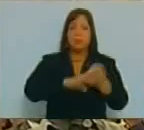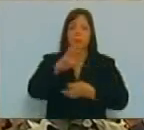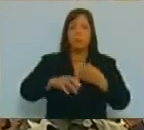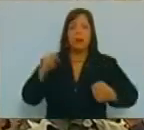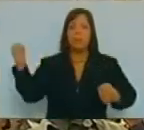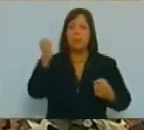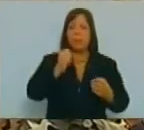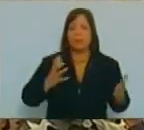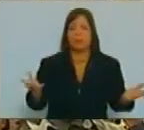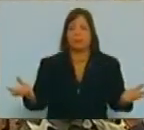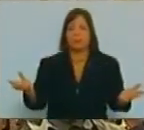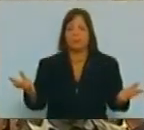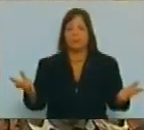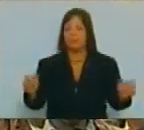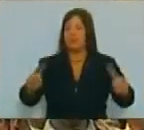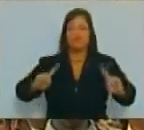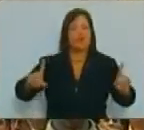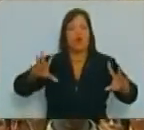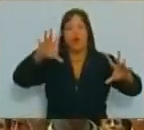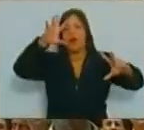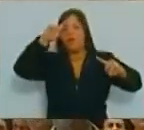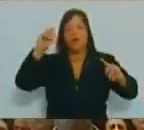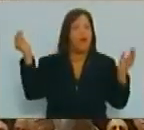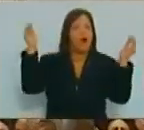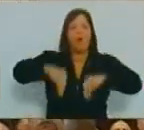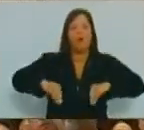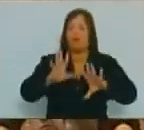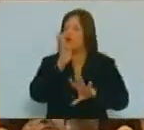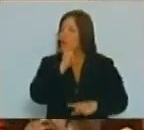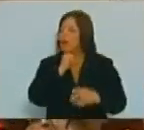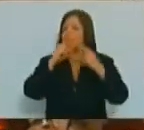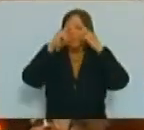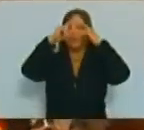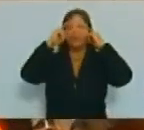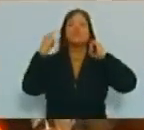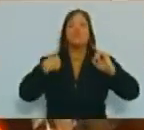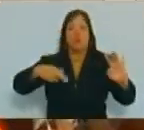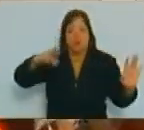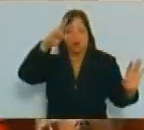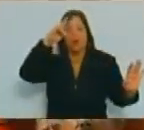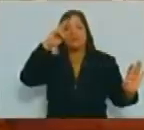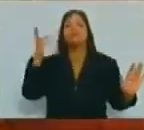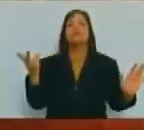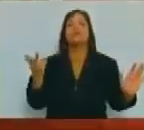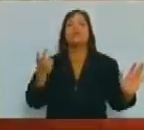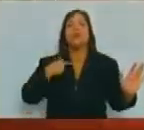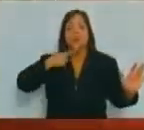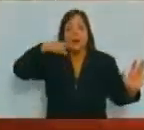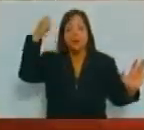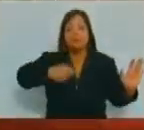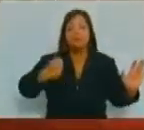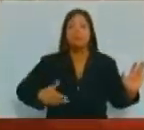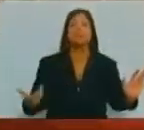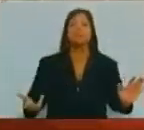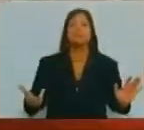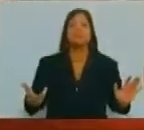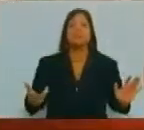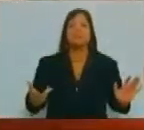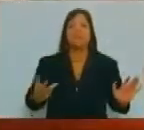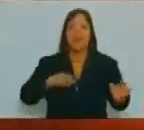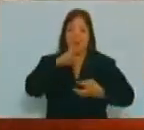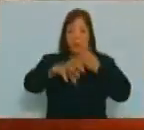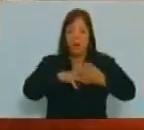criminalidad yo en cambio tengo razones para afirmar que la